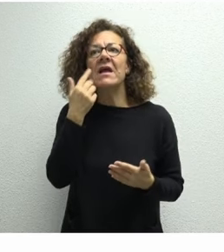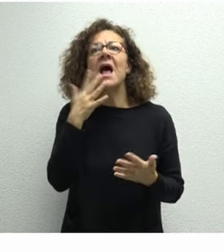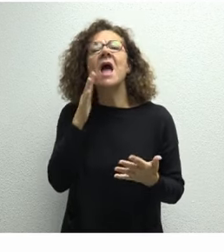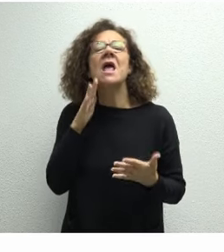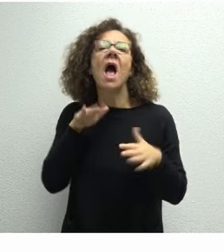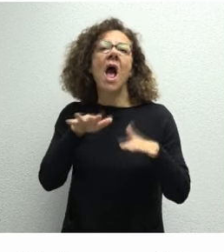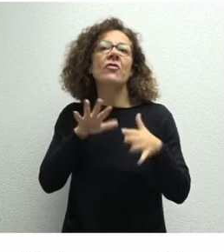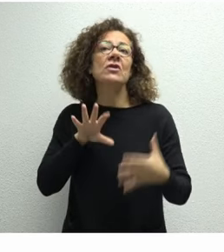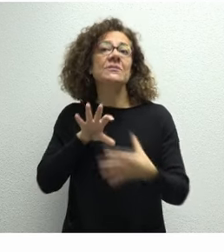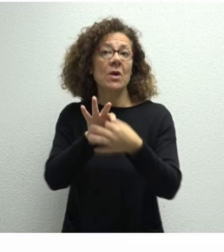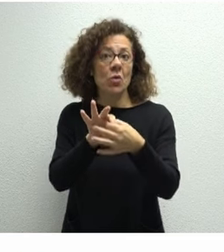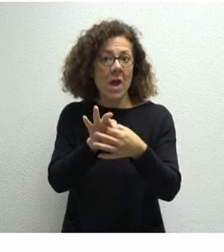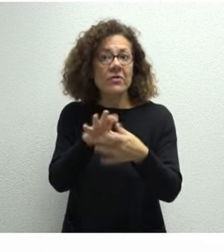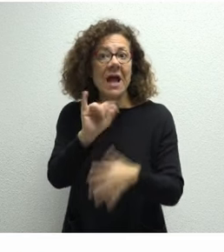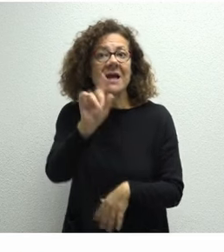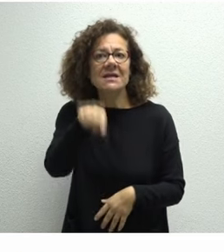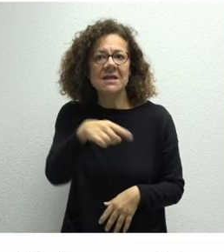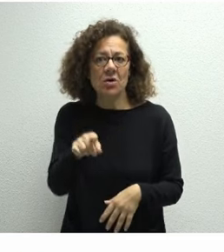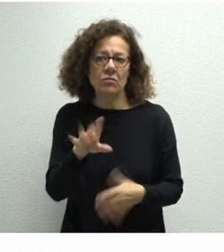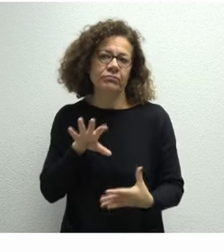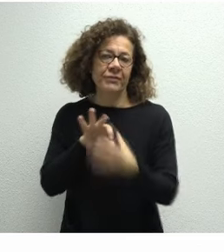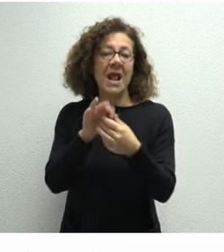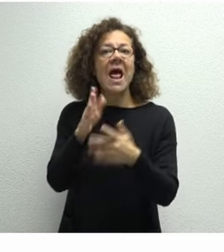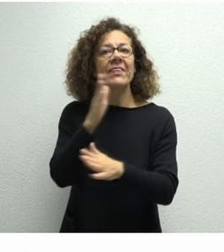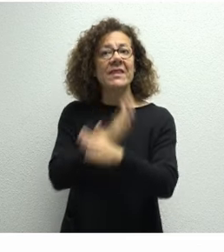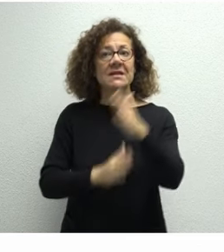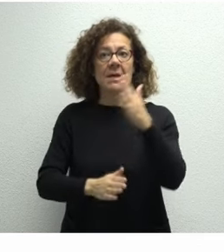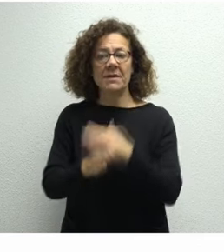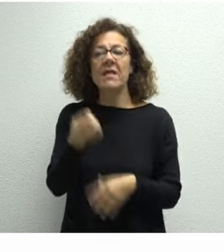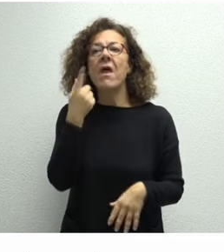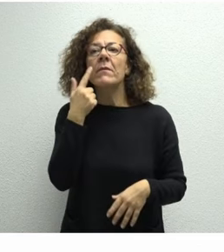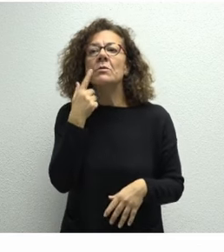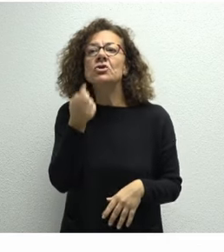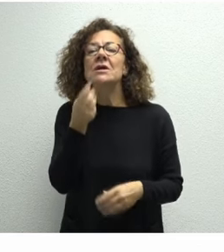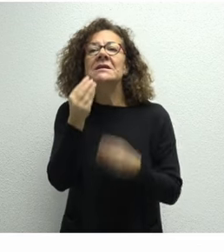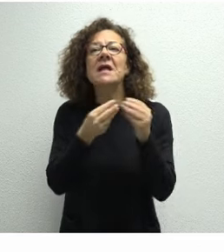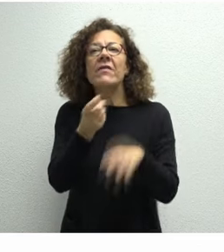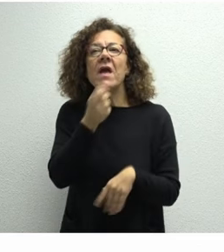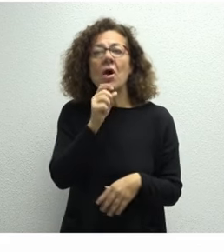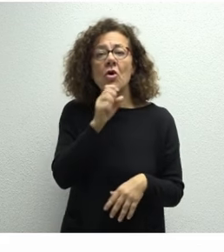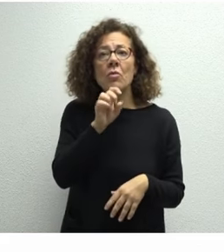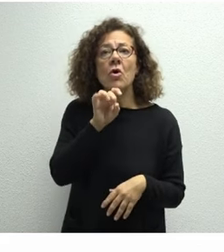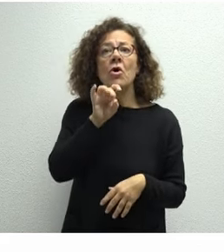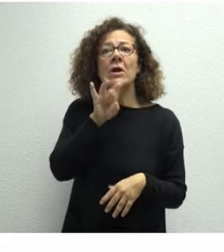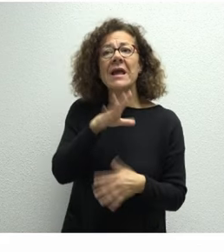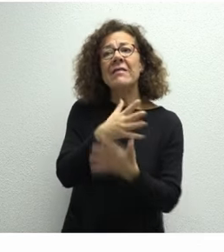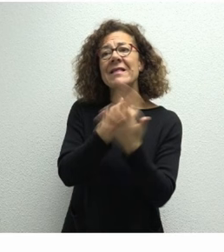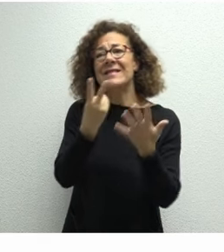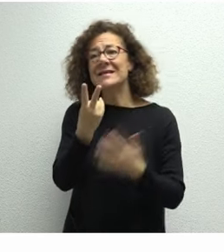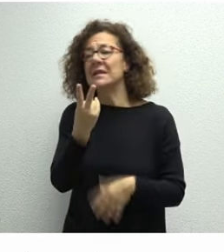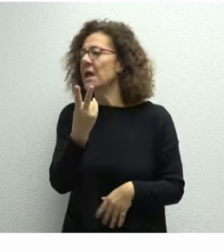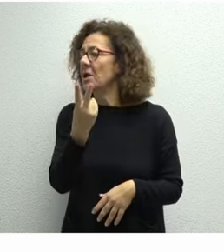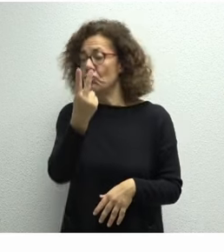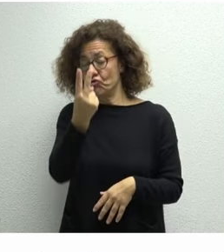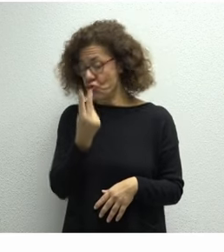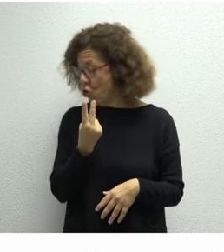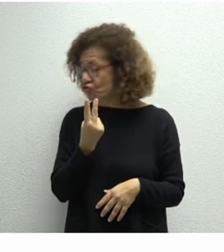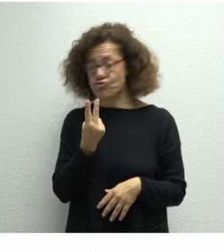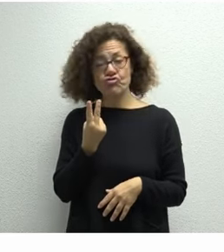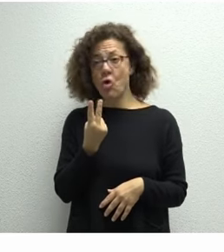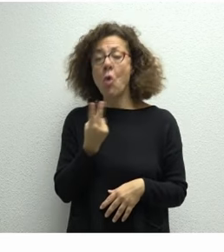vinculadas a la a la discapacidad vemos que como os decía en 15 17 Sí en dos No pues